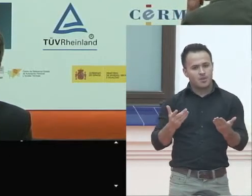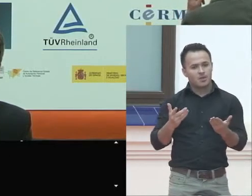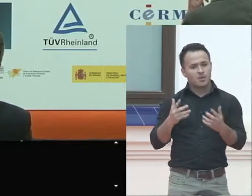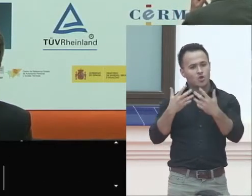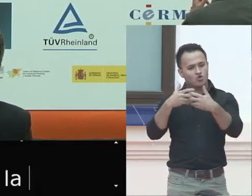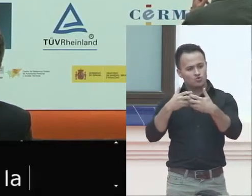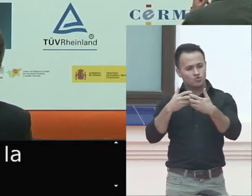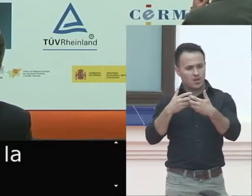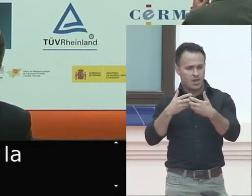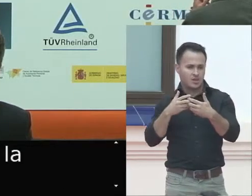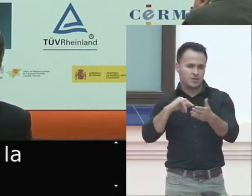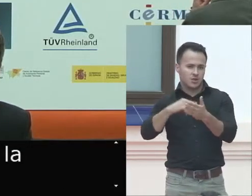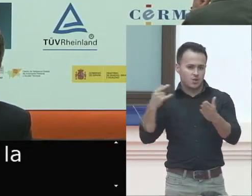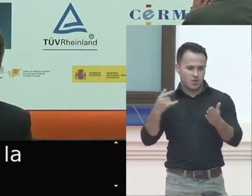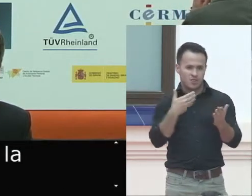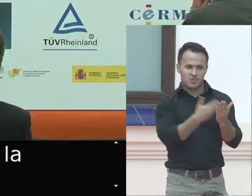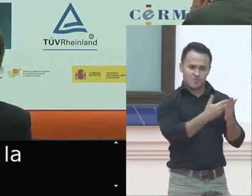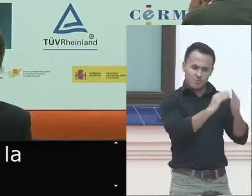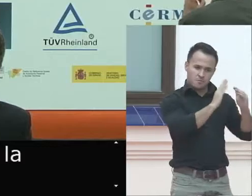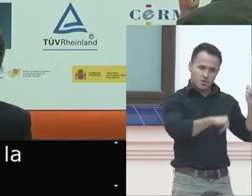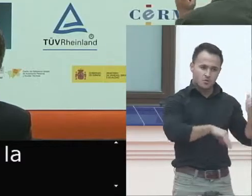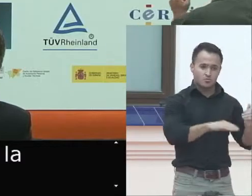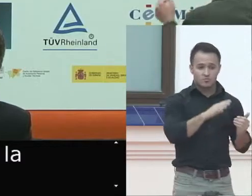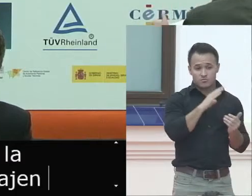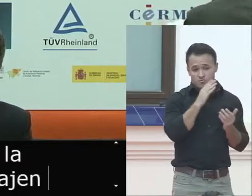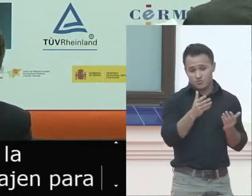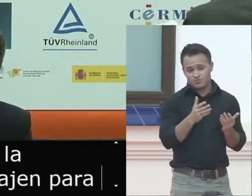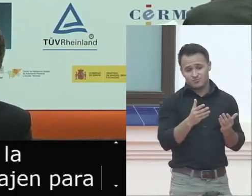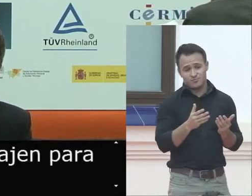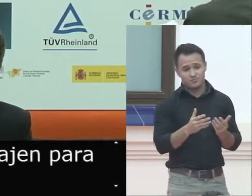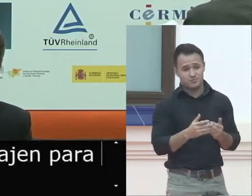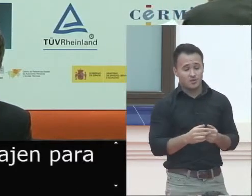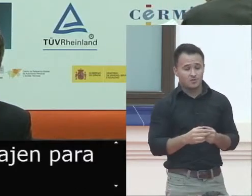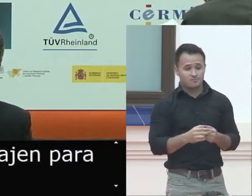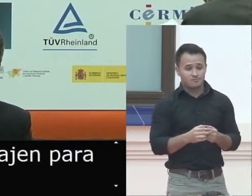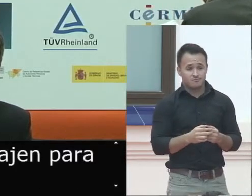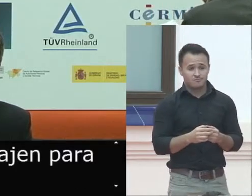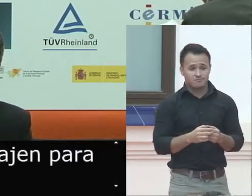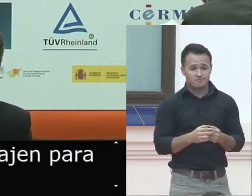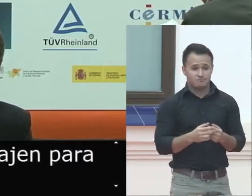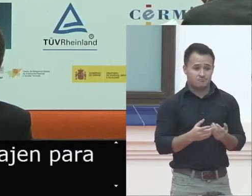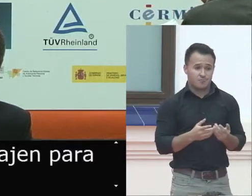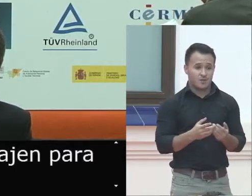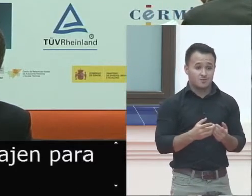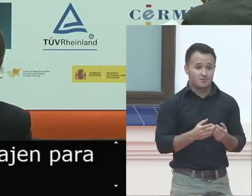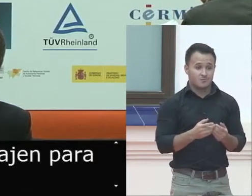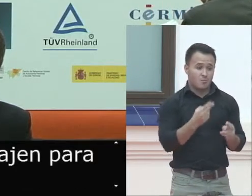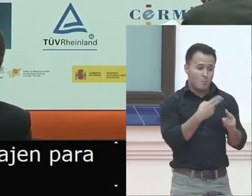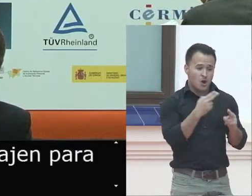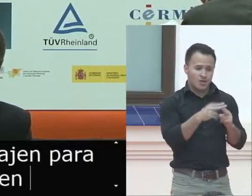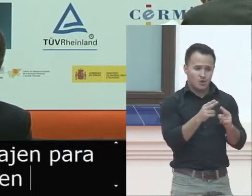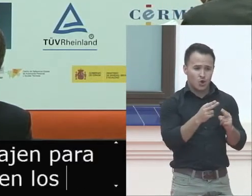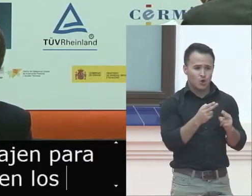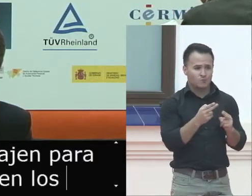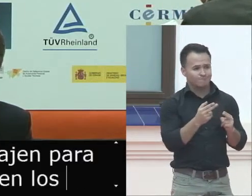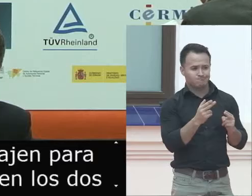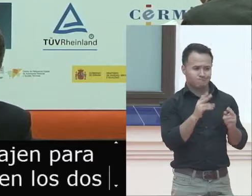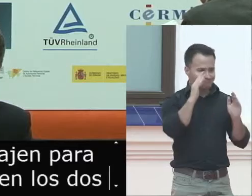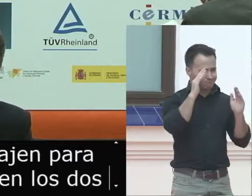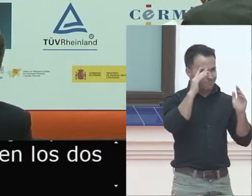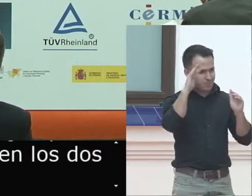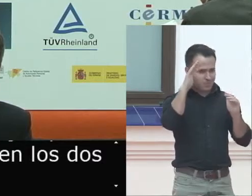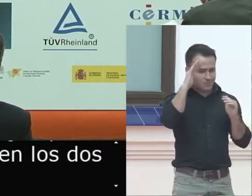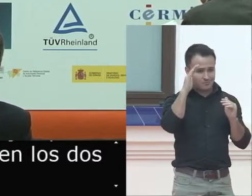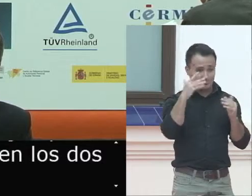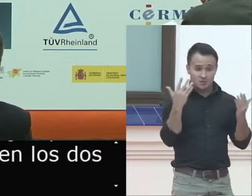ejecutivos, porque como los ejecutivos tienen las dos manos ocupadas y están mirando con un ojo a un lado y con otro, van a sacar recursos que